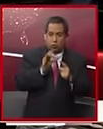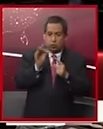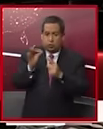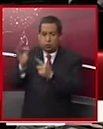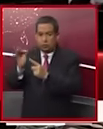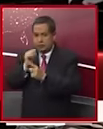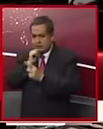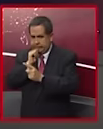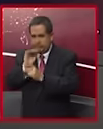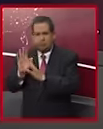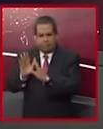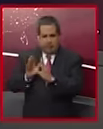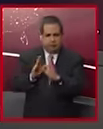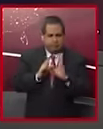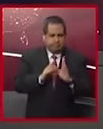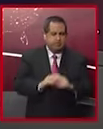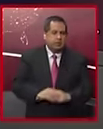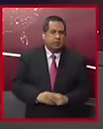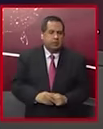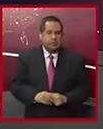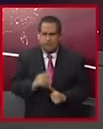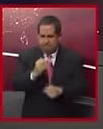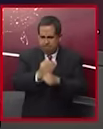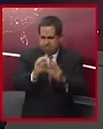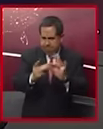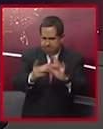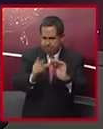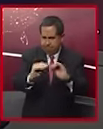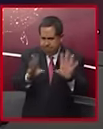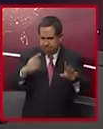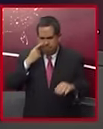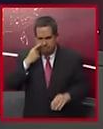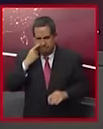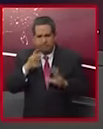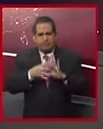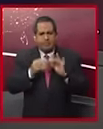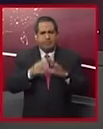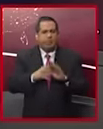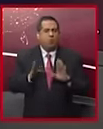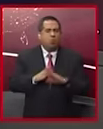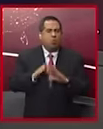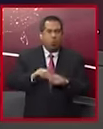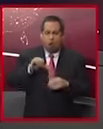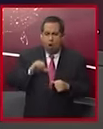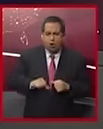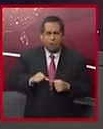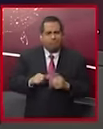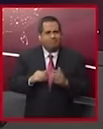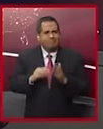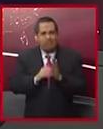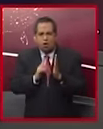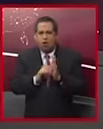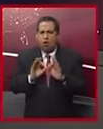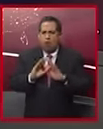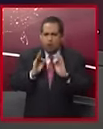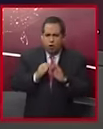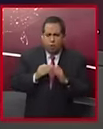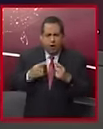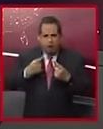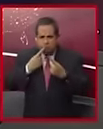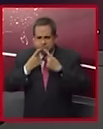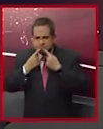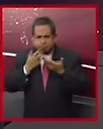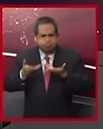reservados. Bueno, aquí en este momento es importante comentarle que se desarrolló esta metodología, esta forma de discutir